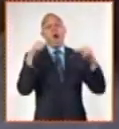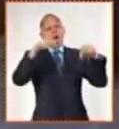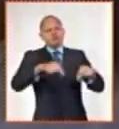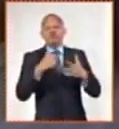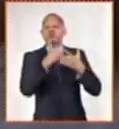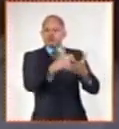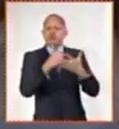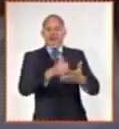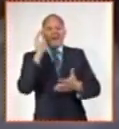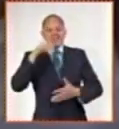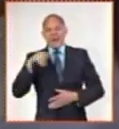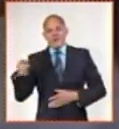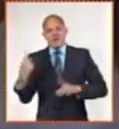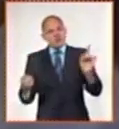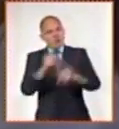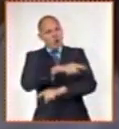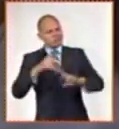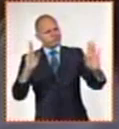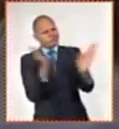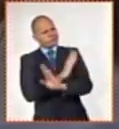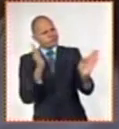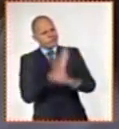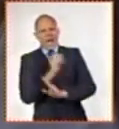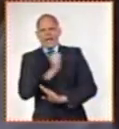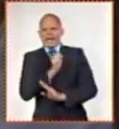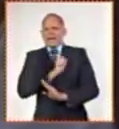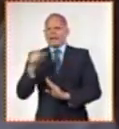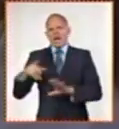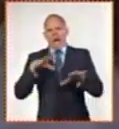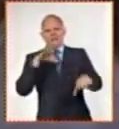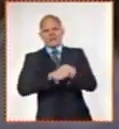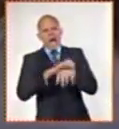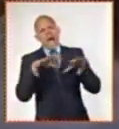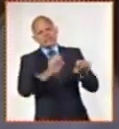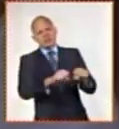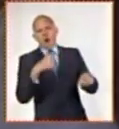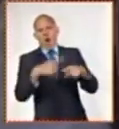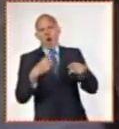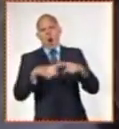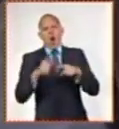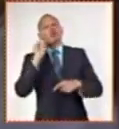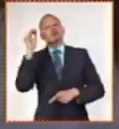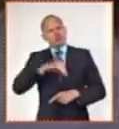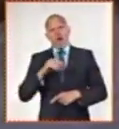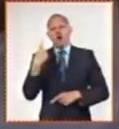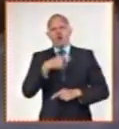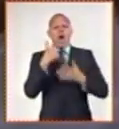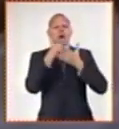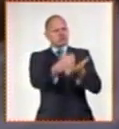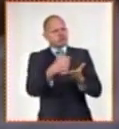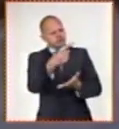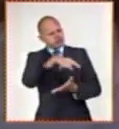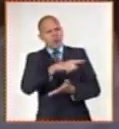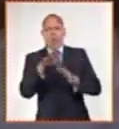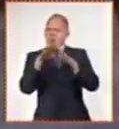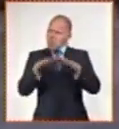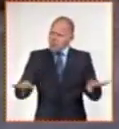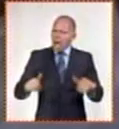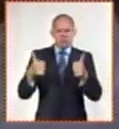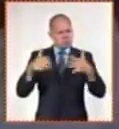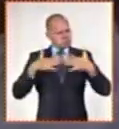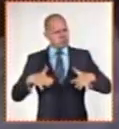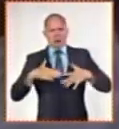están persiguiendo y que quieren que algunas voces se silencien, así que estamos acá y en paz,